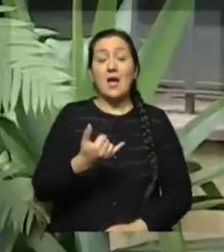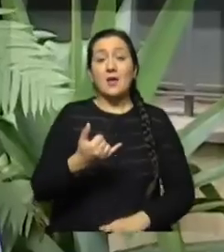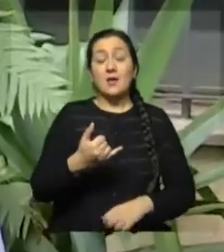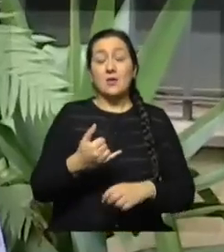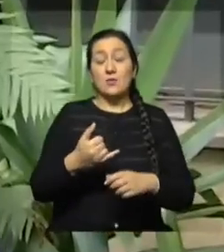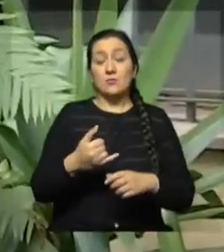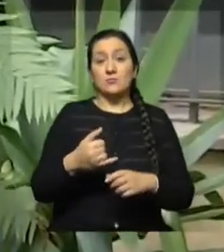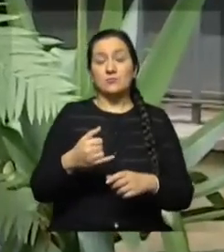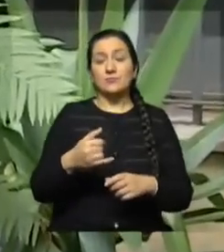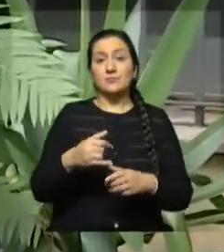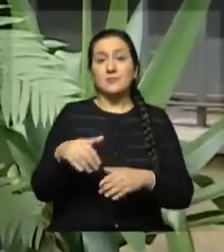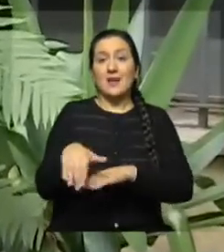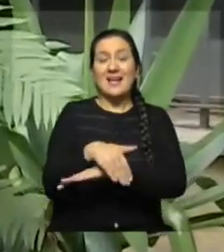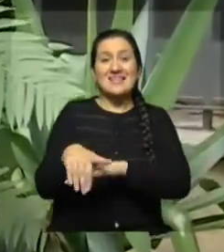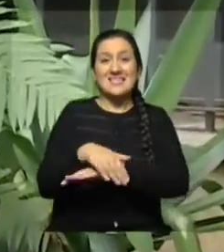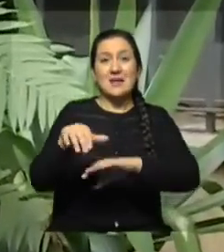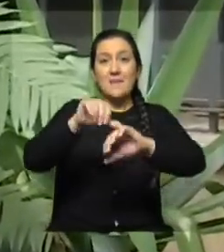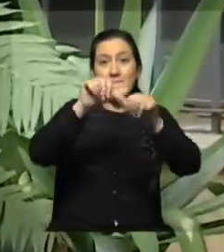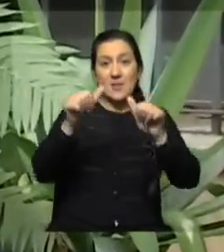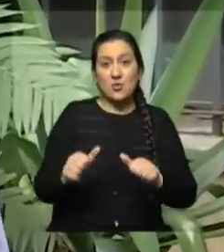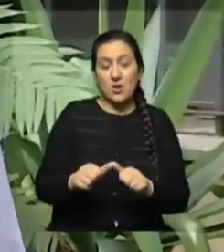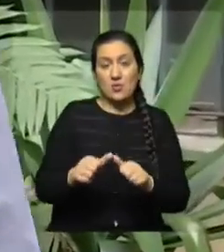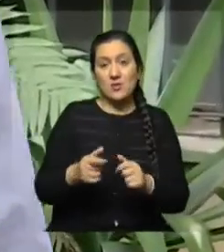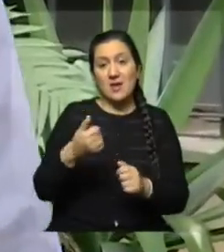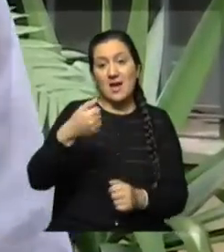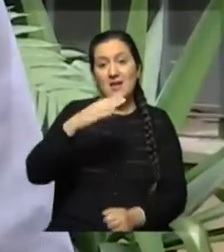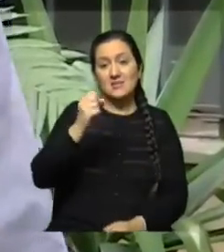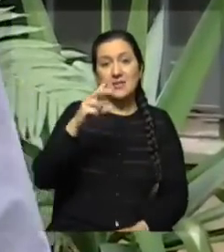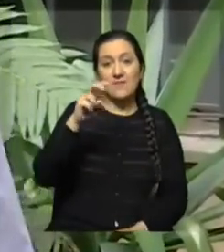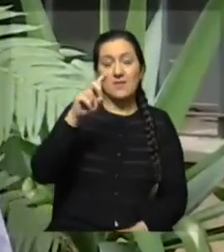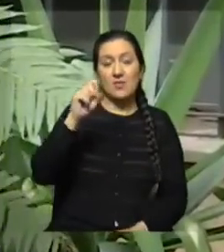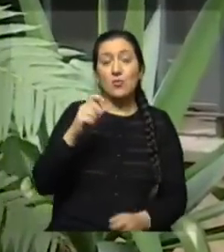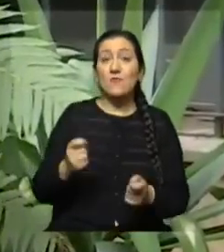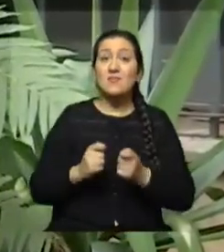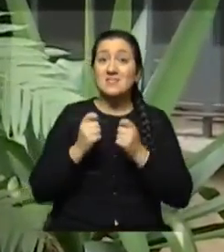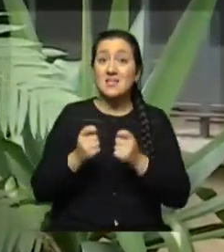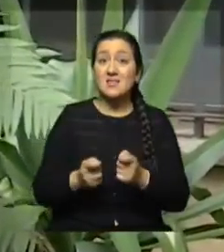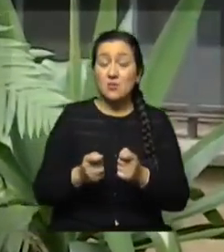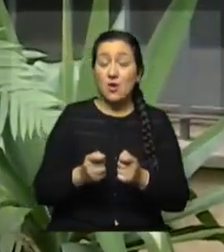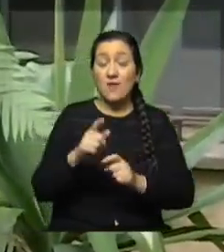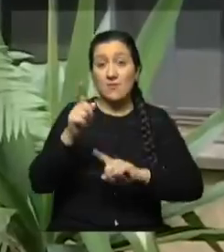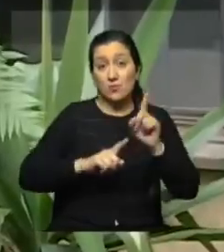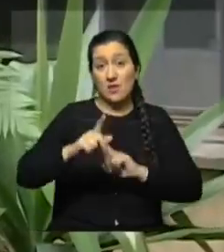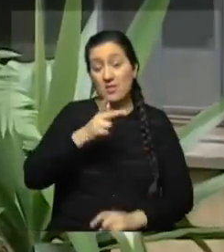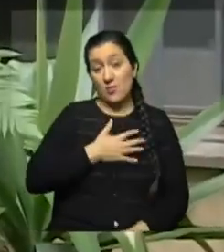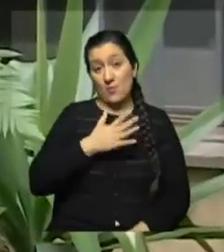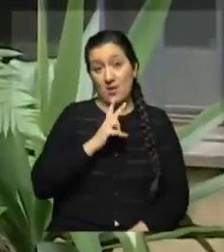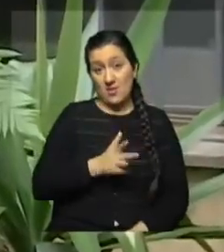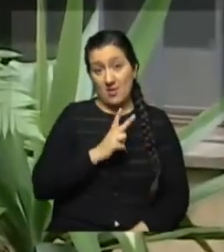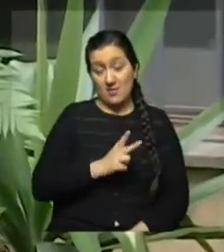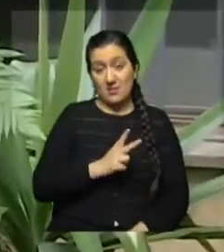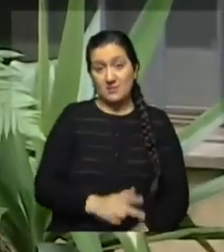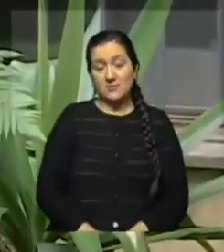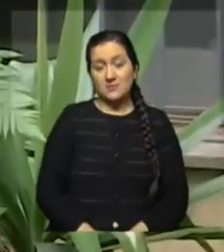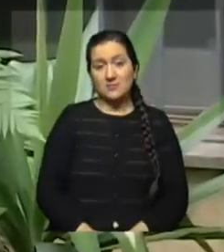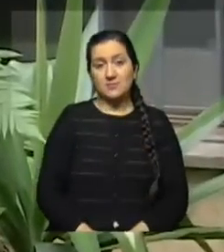de Montevideo allí en Maldonado y Eduardo Acevedo que fue cedido a la administración pasada eh a esta facultad de la facultad de humanidades Y ciencias de la